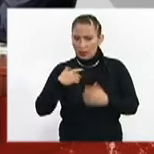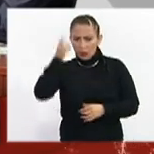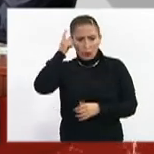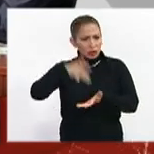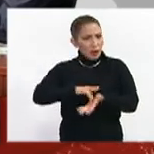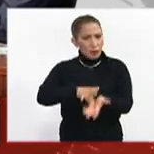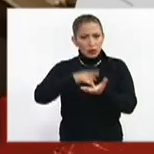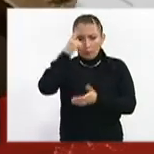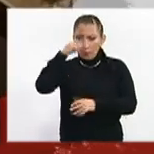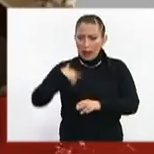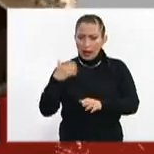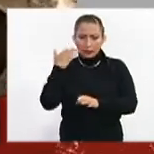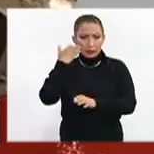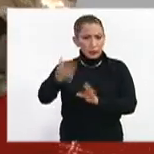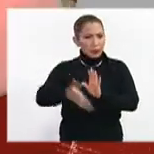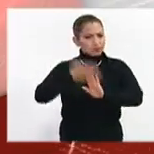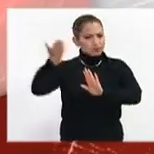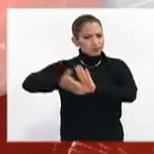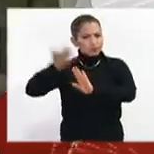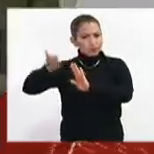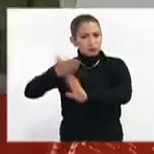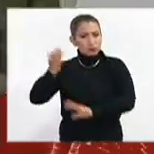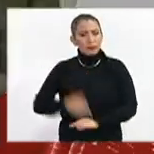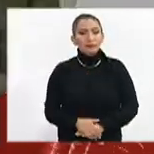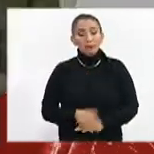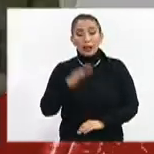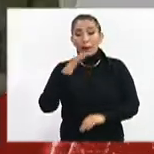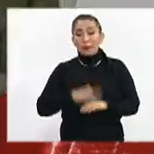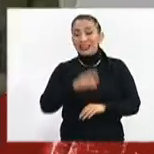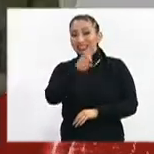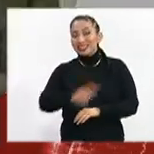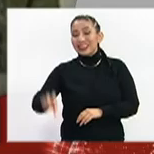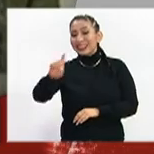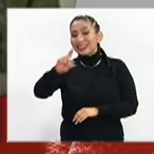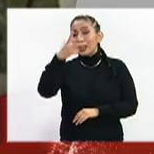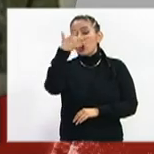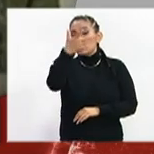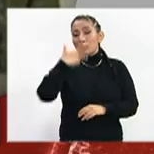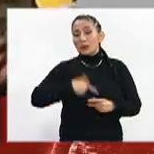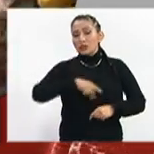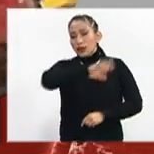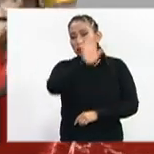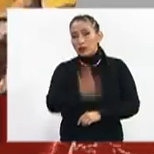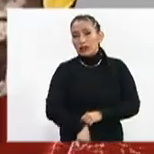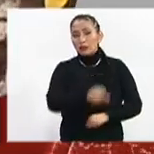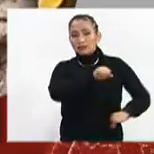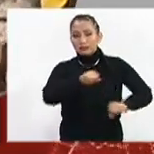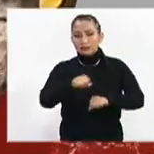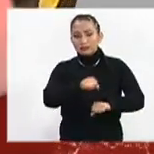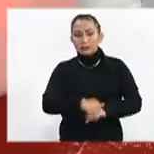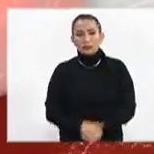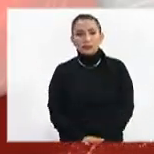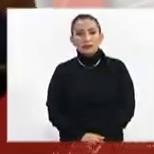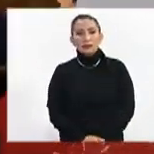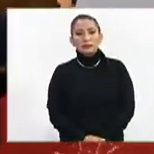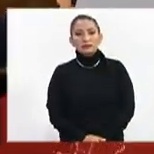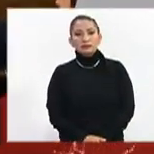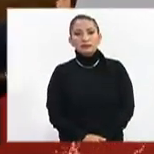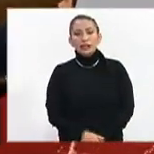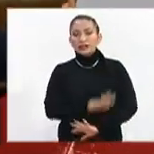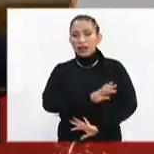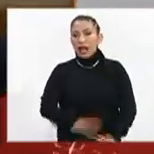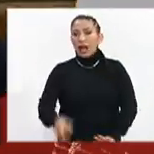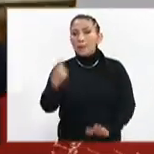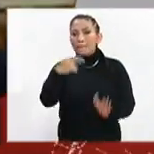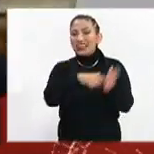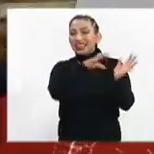apoyo para la etapa de reconstrucción. Aumenta a 338 el número de muertos por el terremoto. Ya son